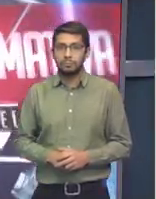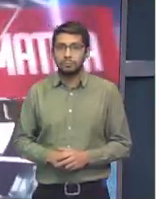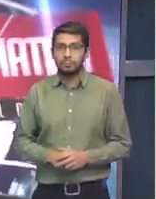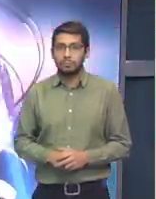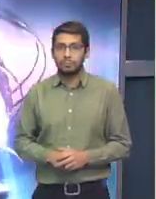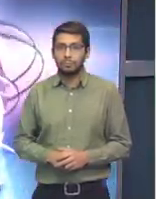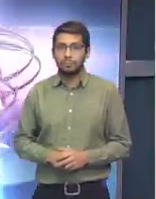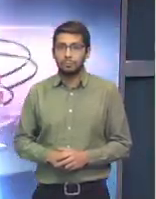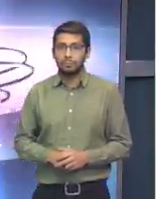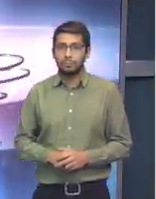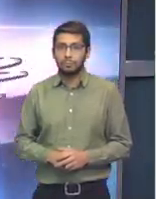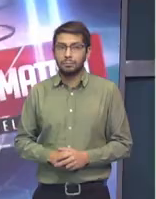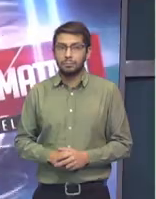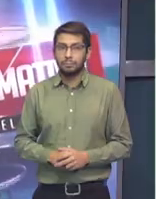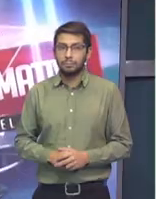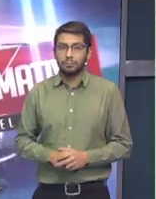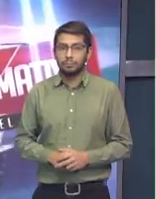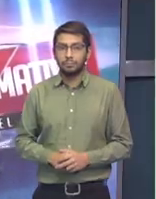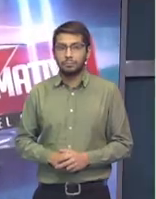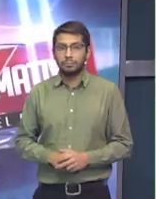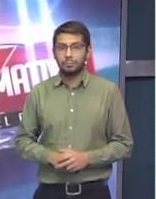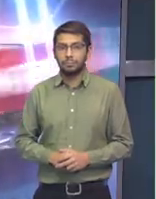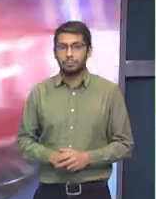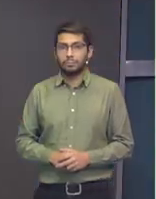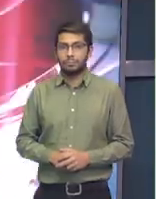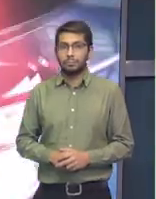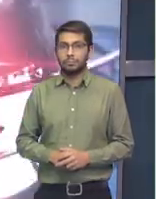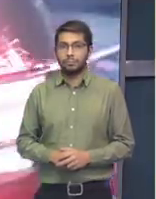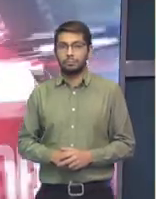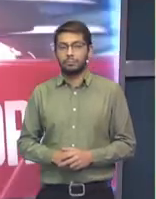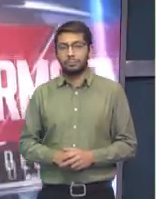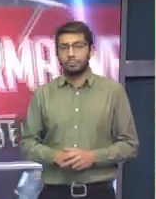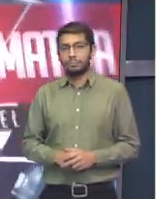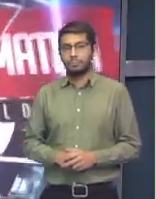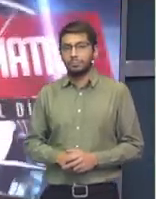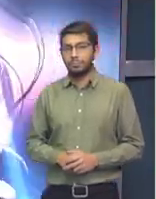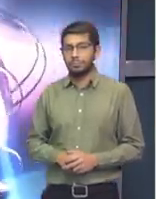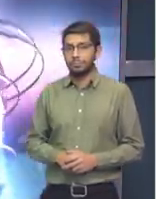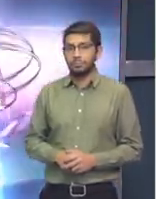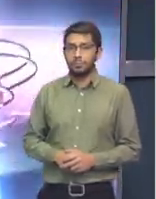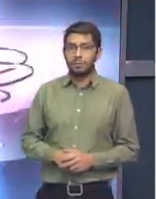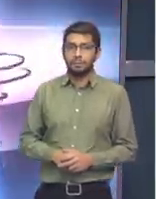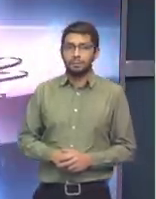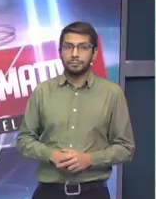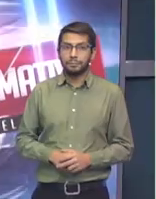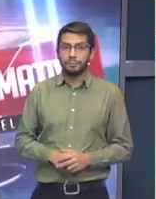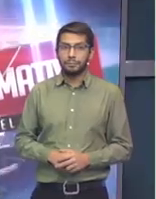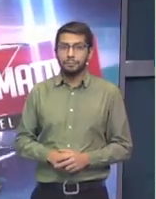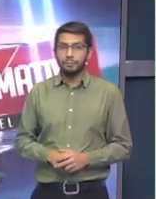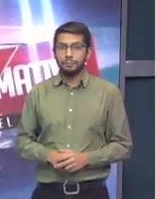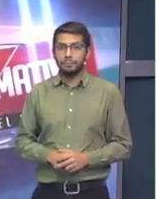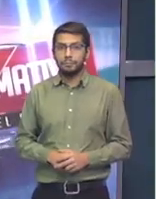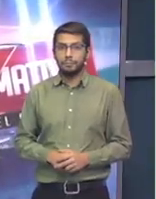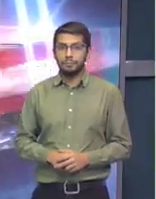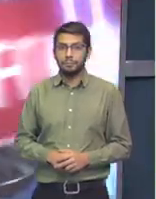muy diagramado y organizado, y bueno, y es importante resaltar todo el trabajo que hace tanto municipio, gobierno de San